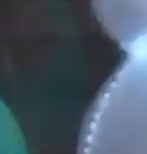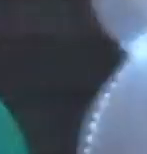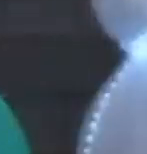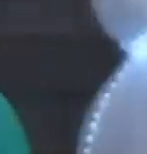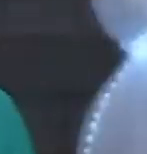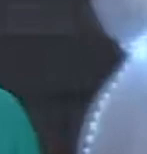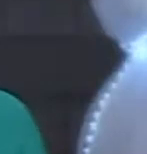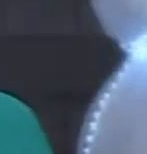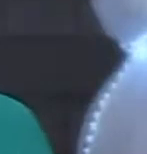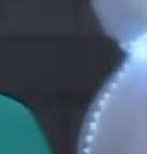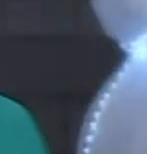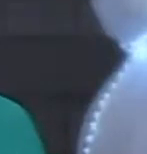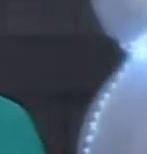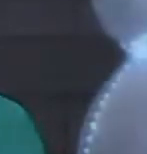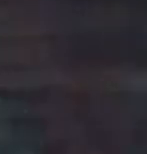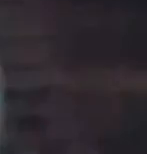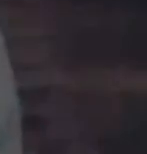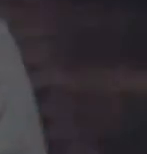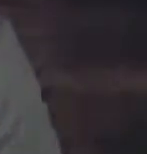Para festejar.